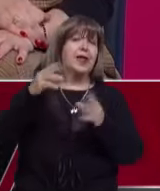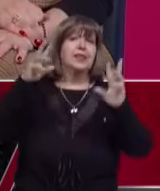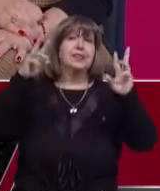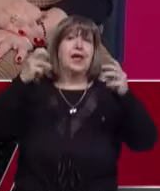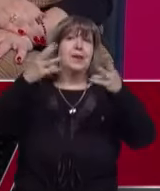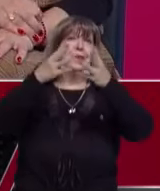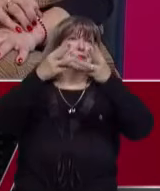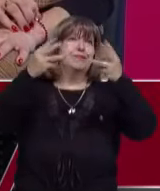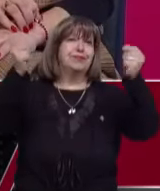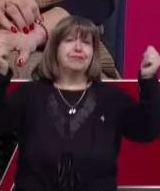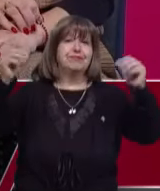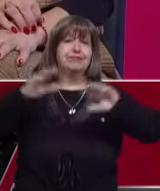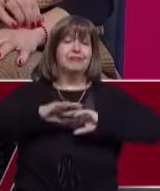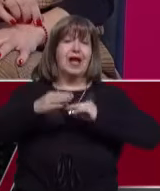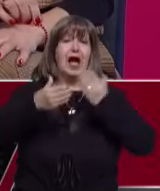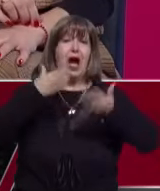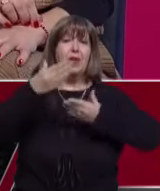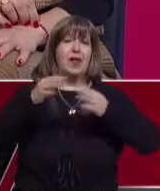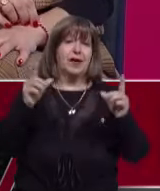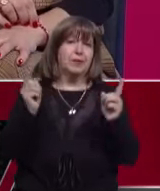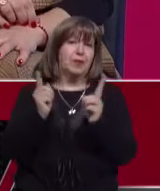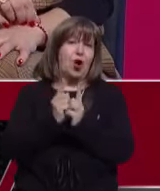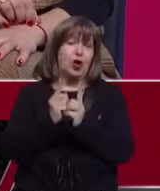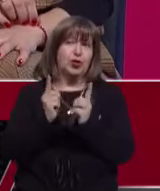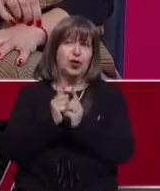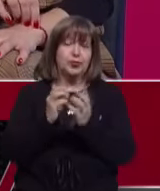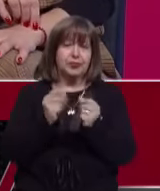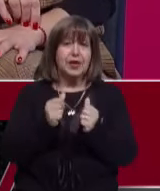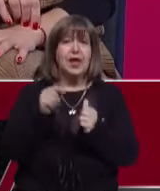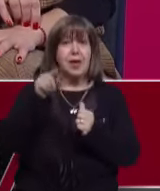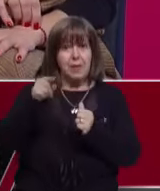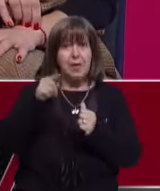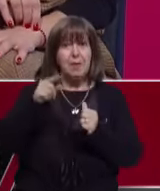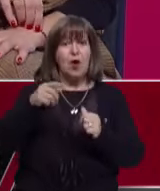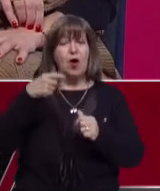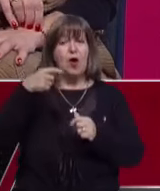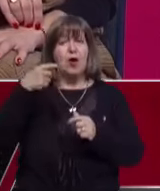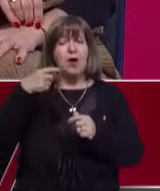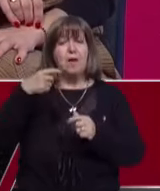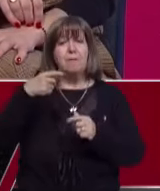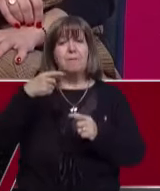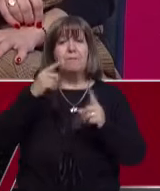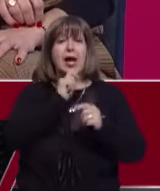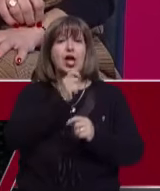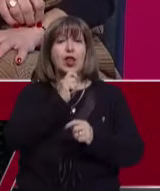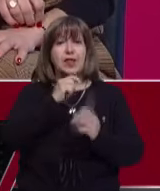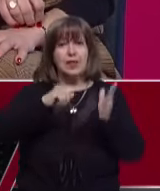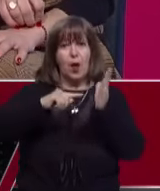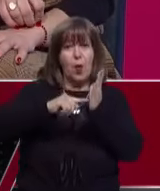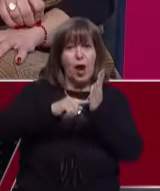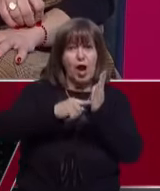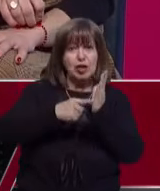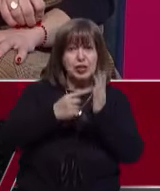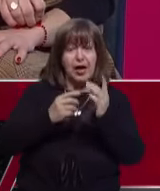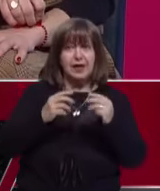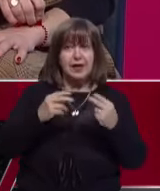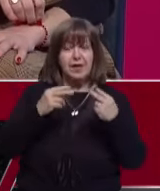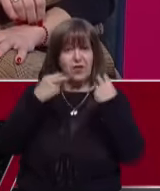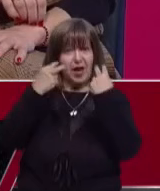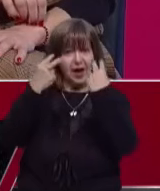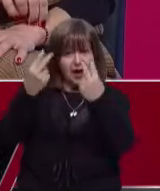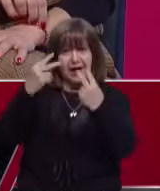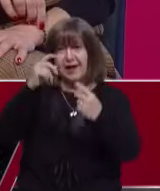sobre el tema para que no dejen de buscar y para que haya finalmente respuestas vos creés eh como como colega y